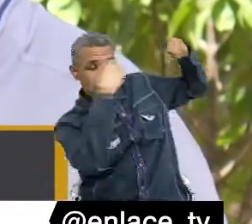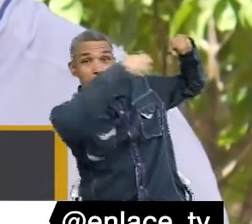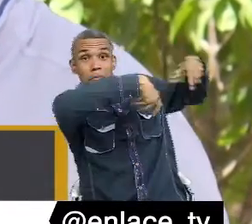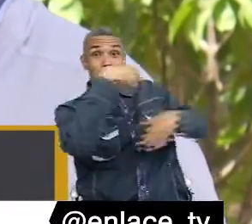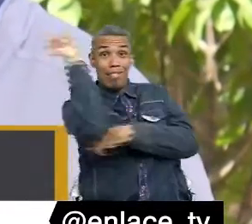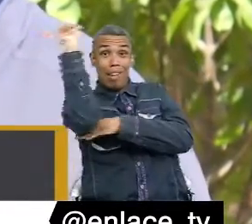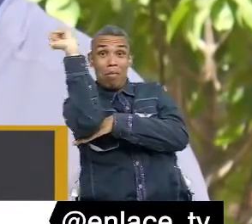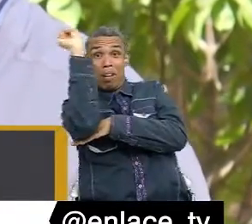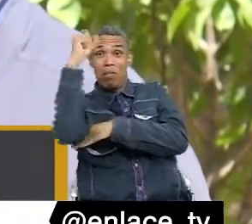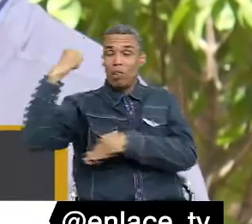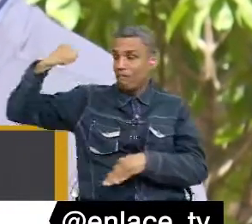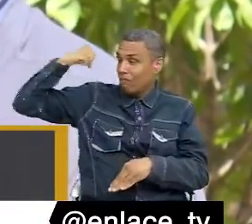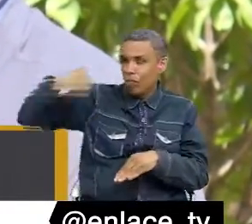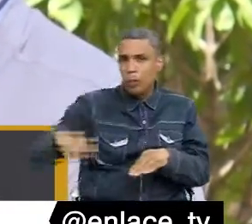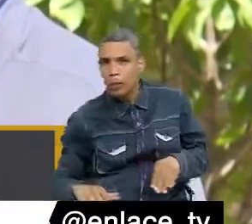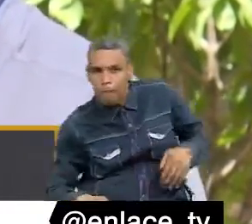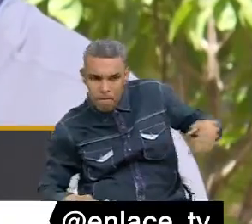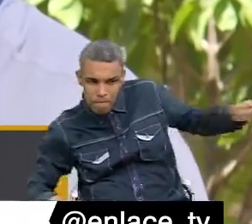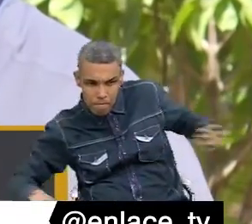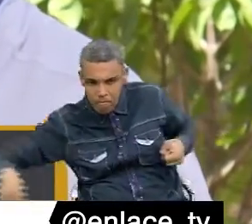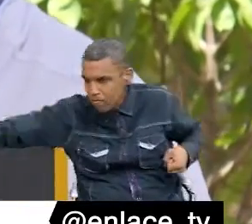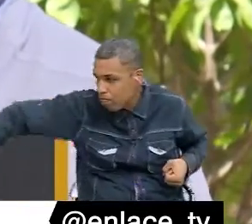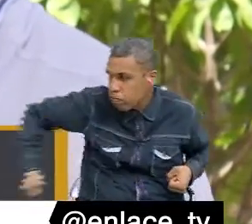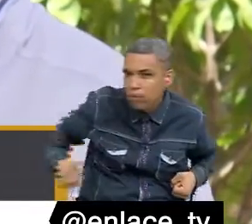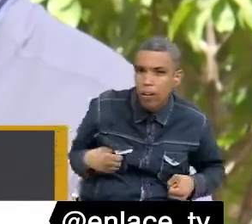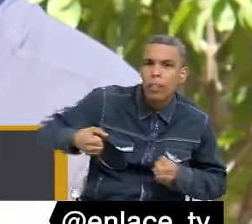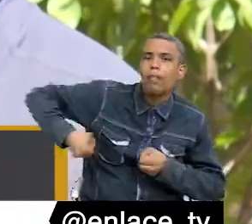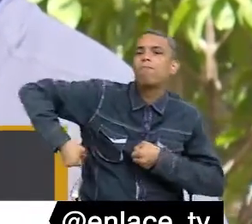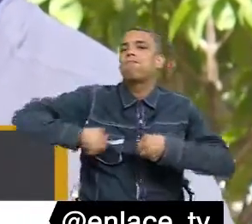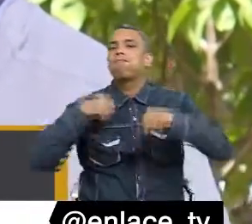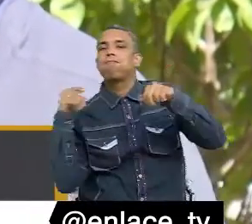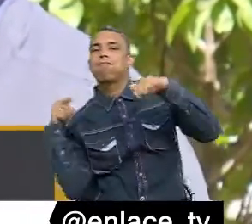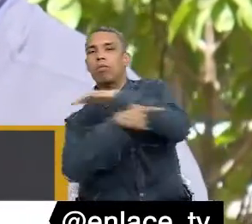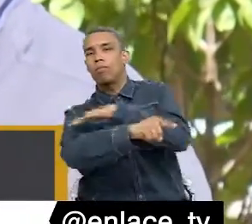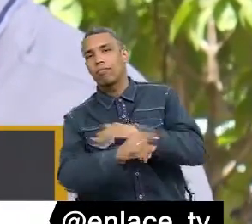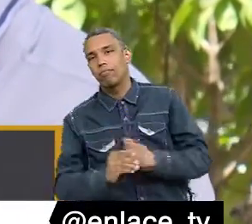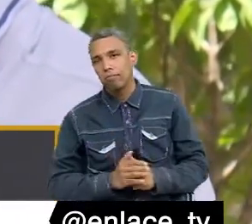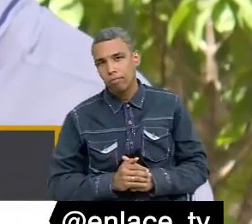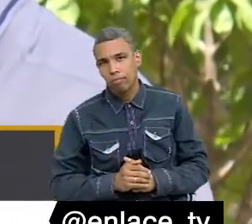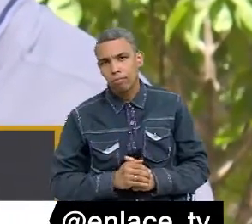pues es un modus donde aprovechan para robar en masa